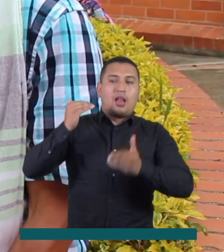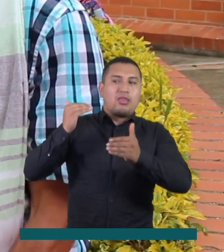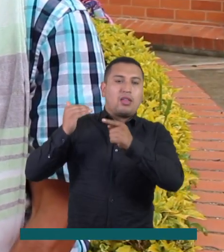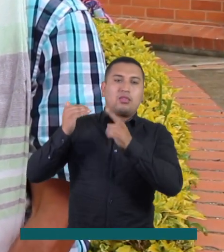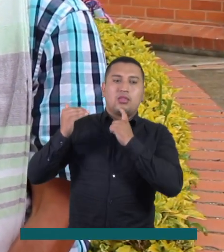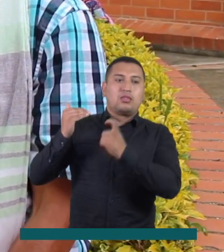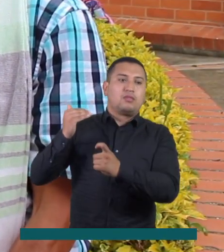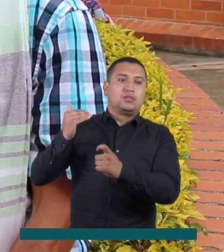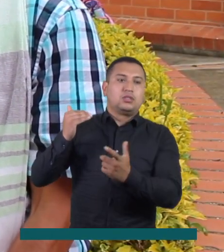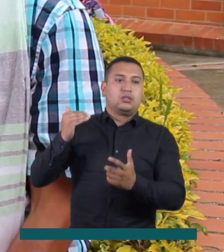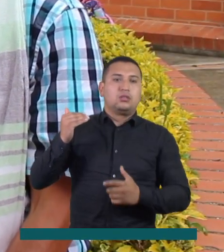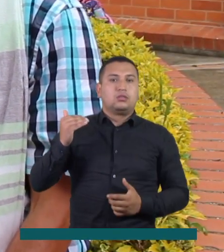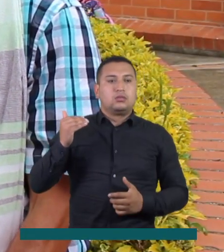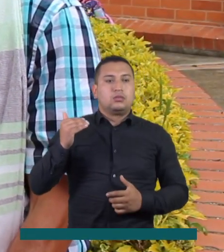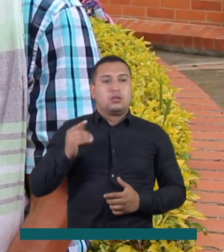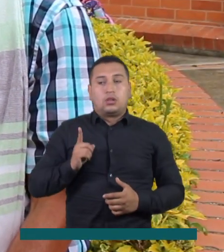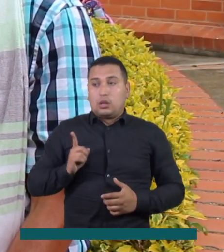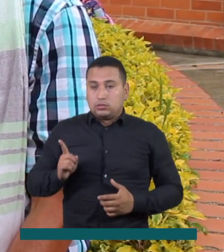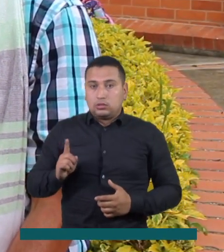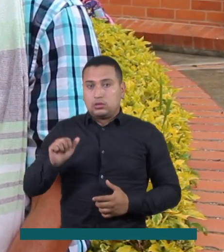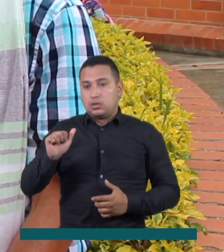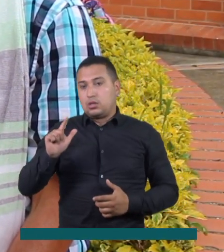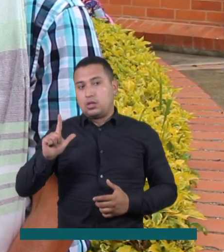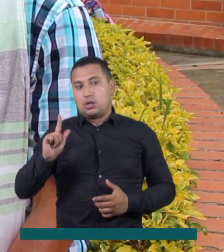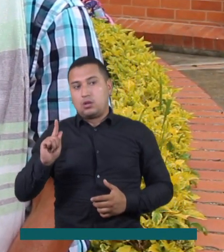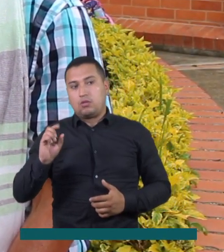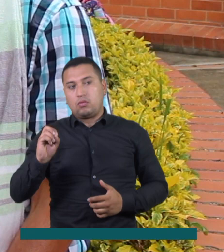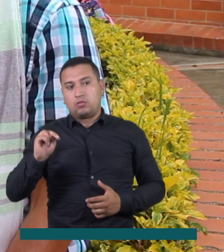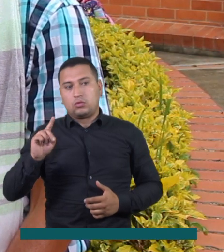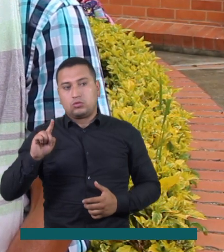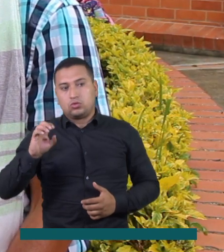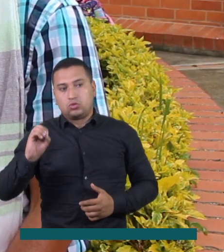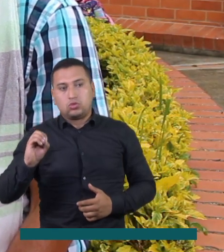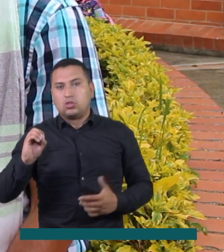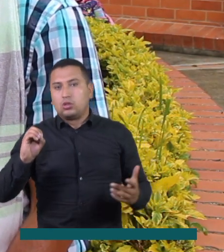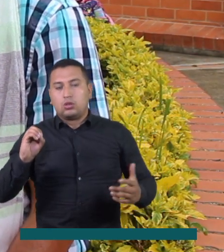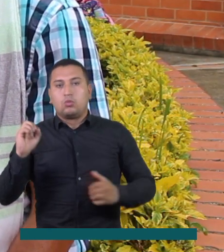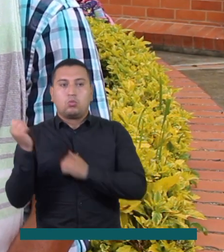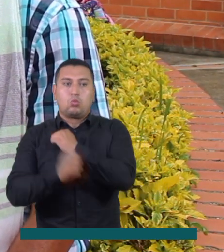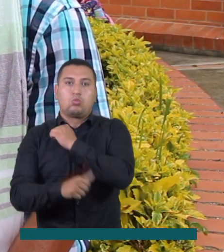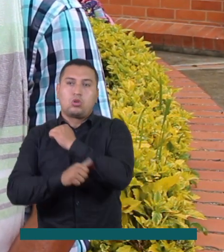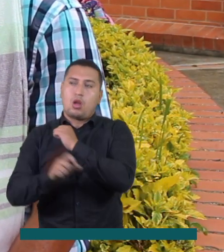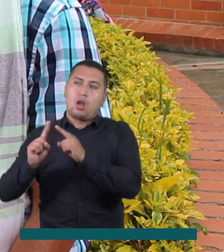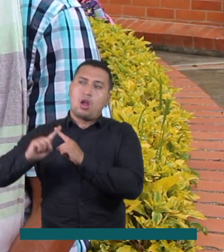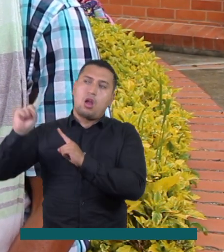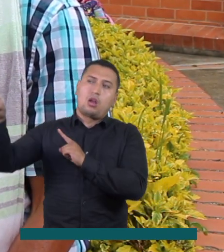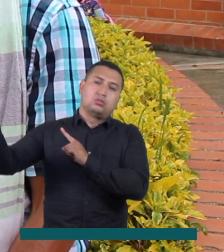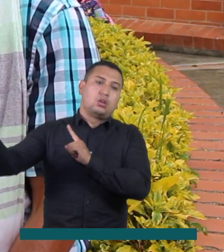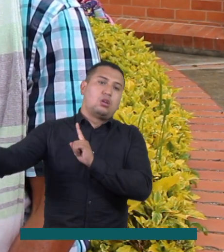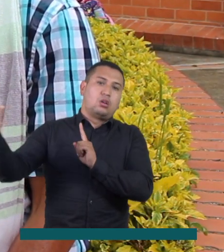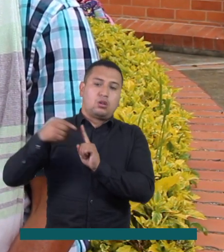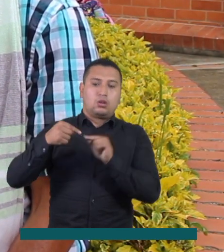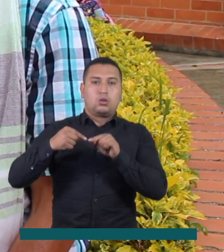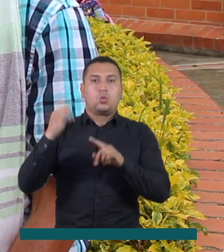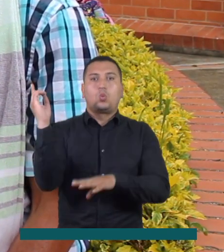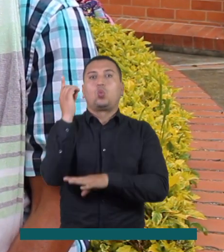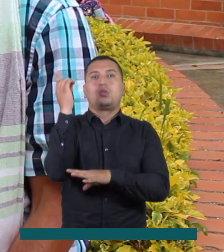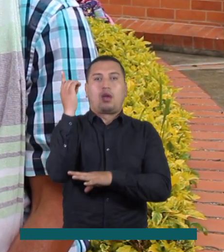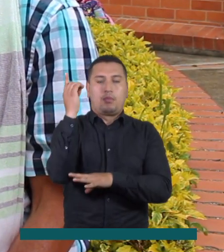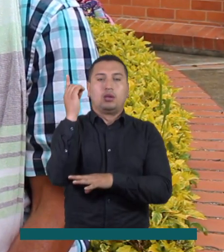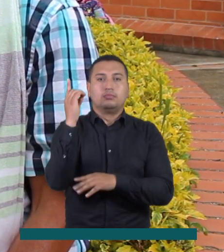Él es Alfonso Porfirio, viajó de un municipio de Boyacá a ocho horas de la ciudad de Uitamá, desde Campohermoso hasta acá,